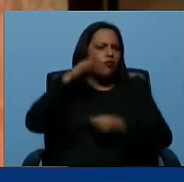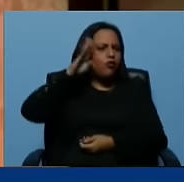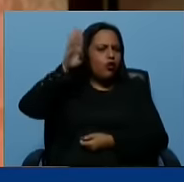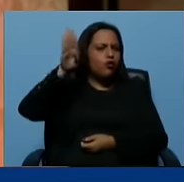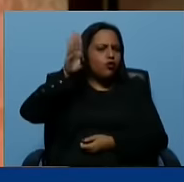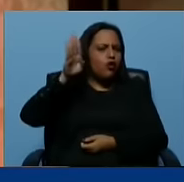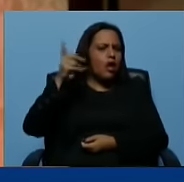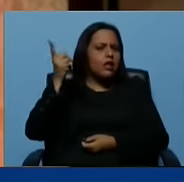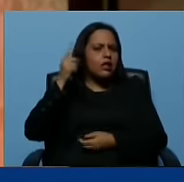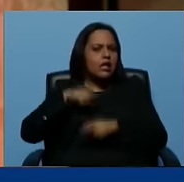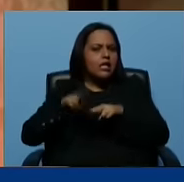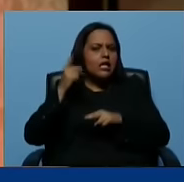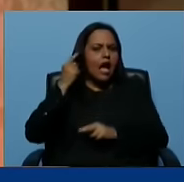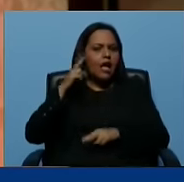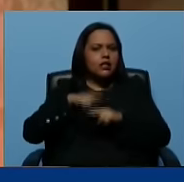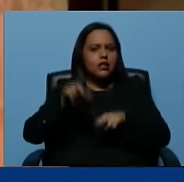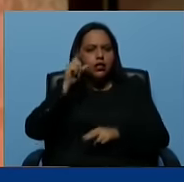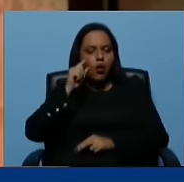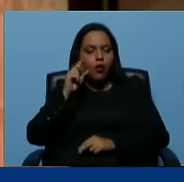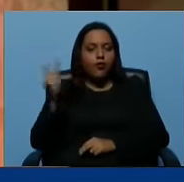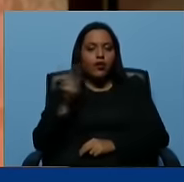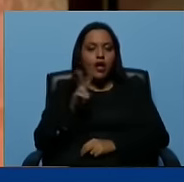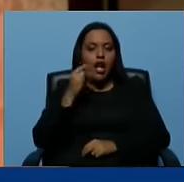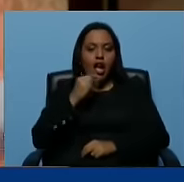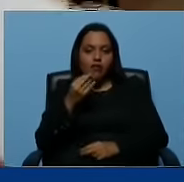que están infectados por este odio?